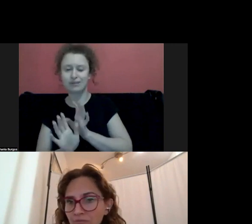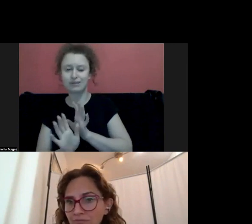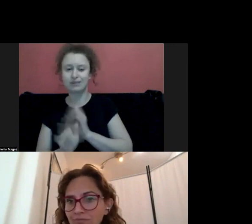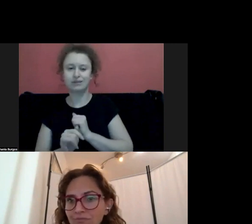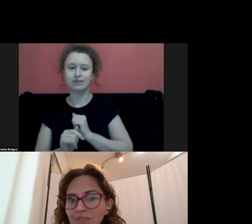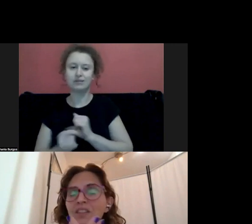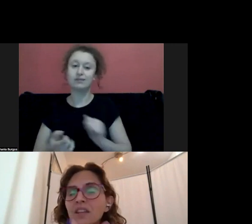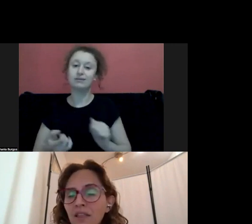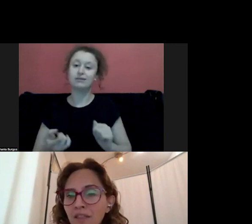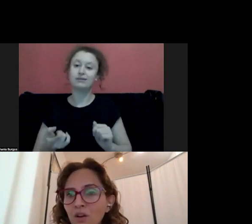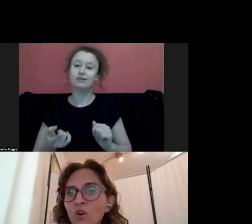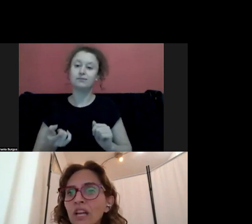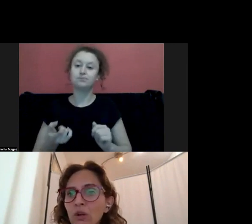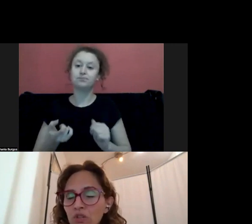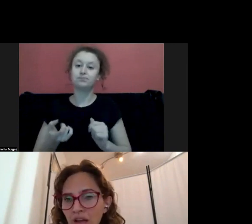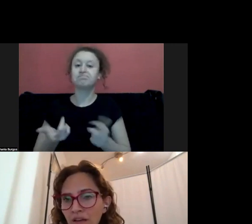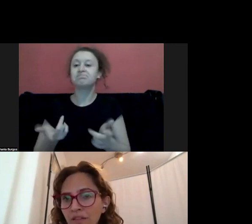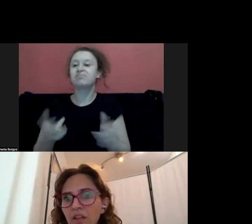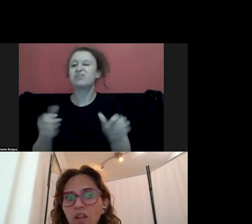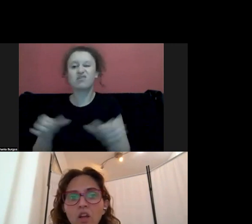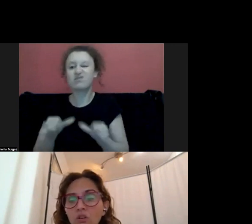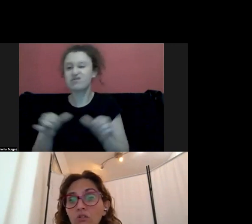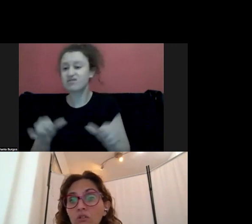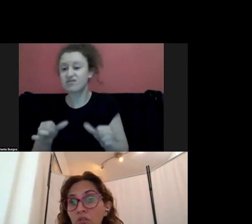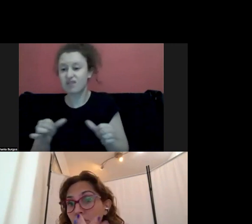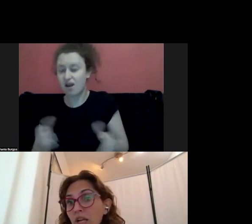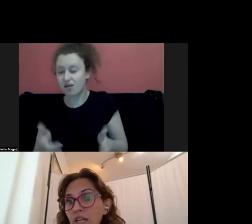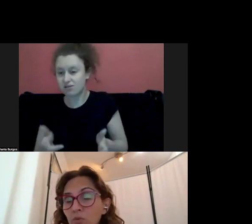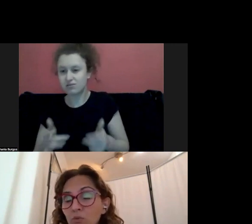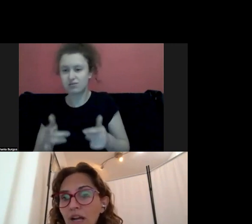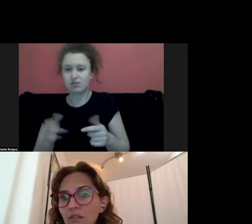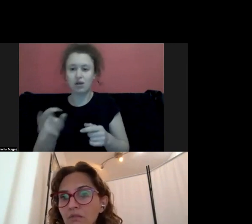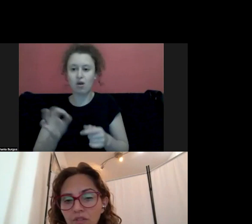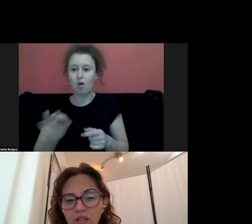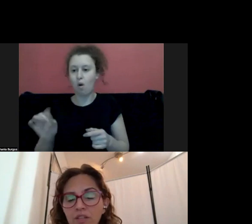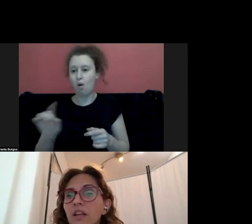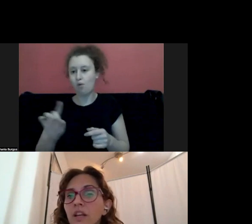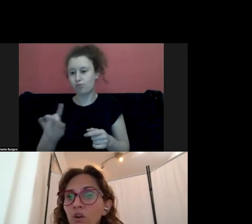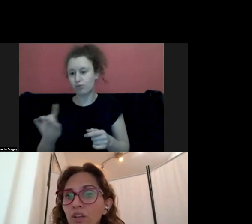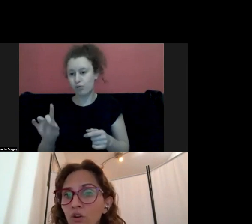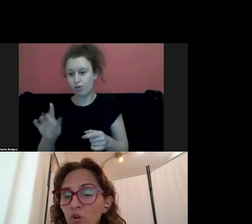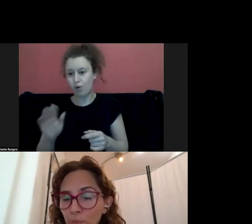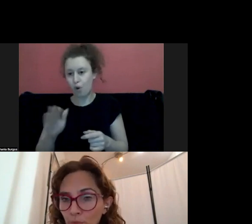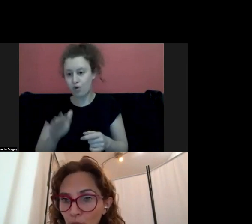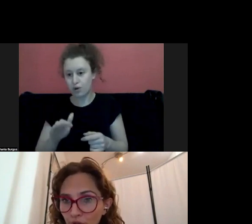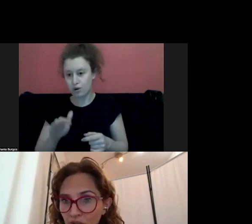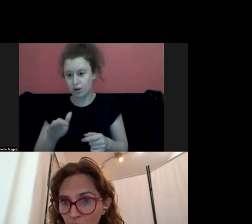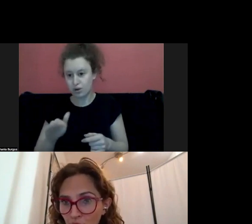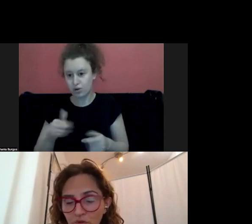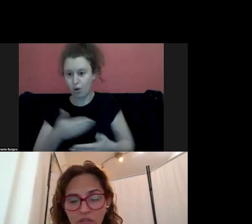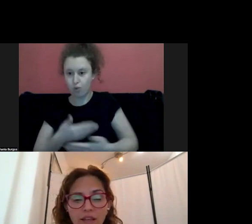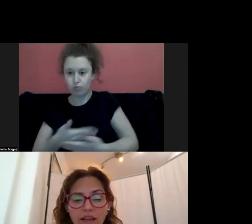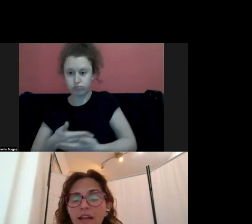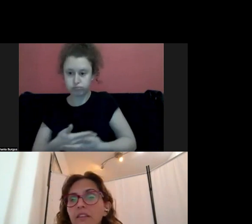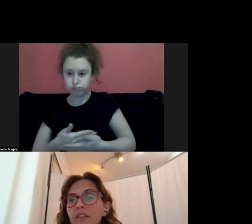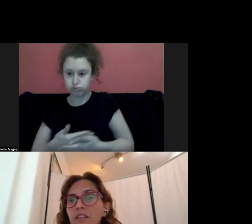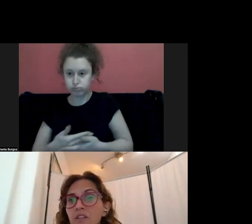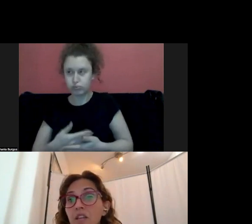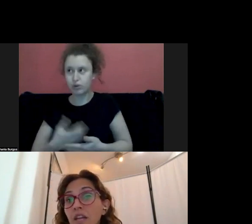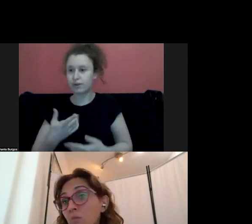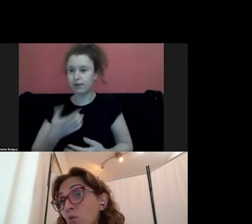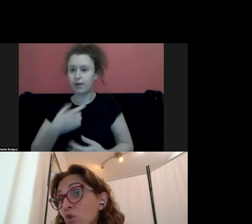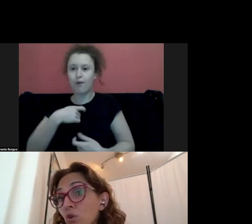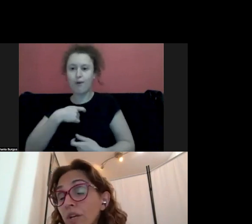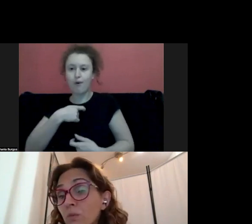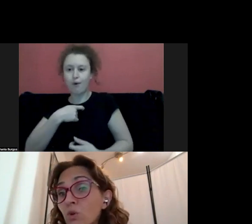pues, qué se hace o qué no se hace con la criatura, desde a qué colegio lo ponemos, desde